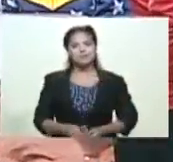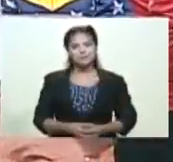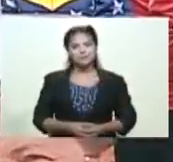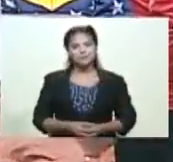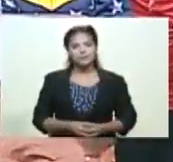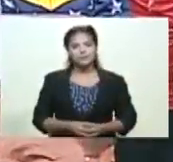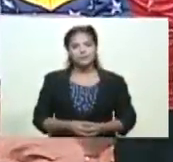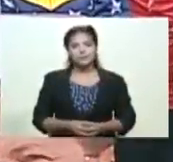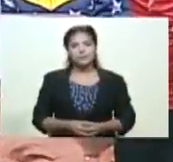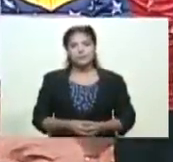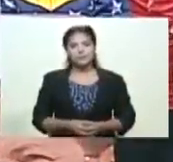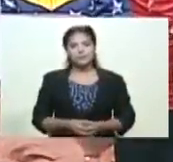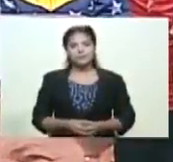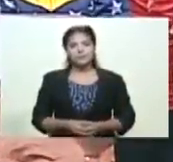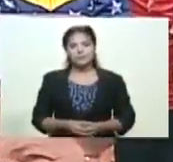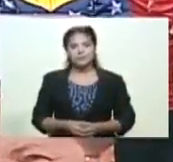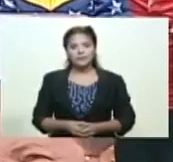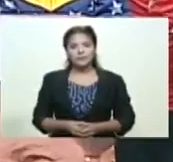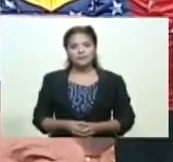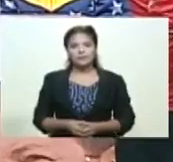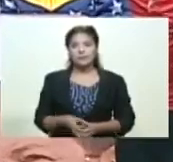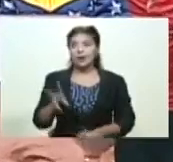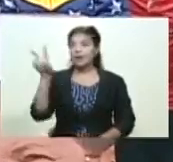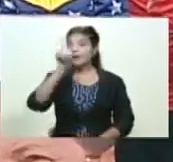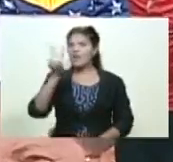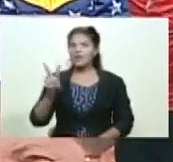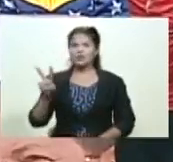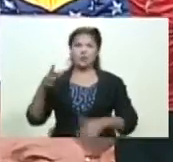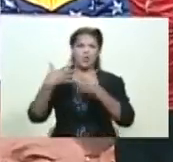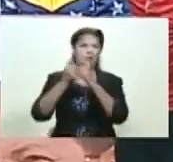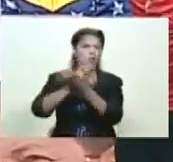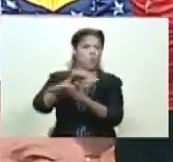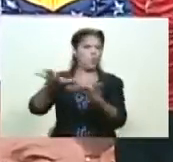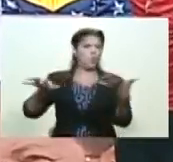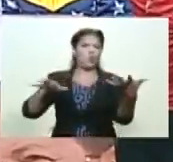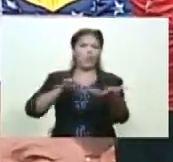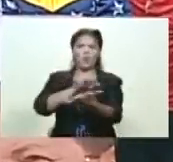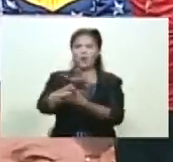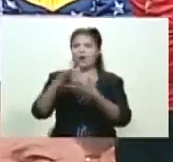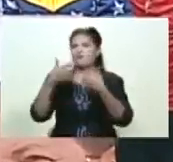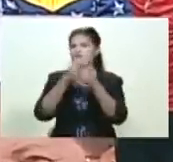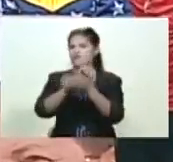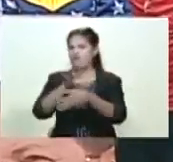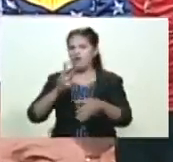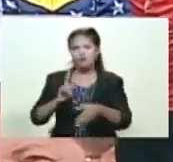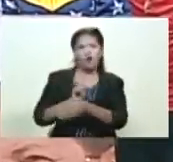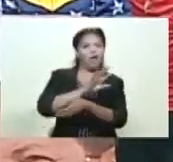que Venezuela se llenara de caos y violencia.